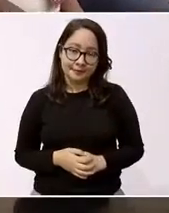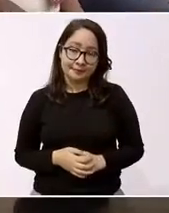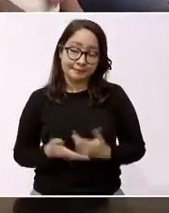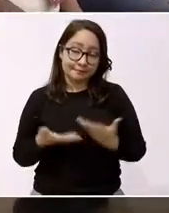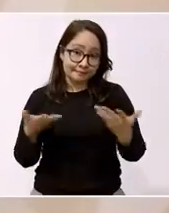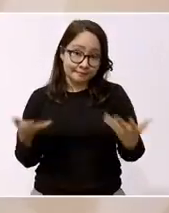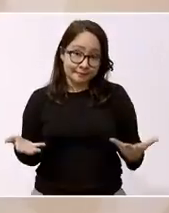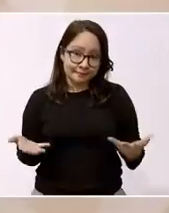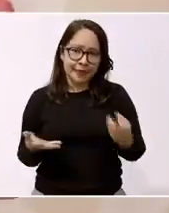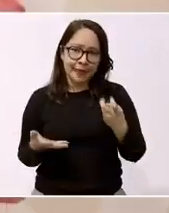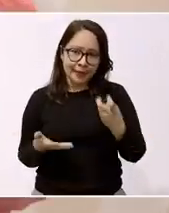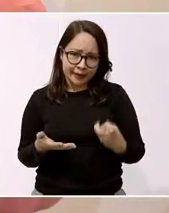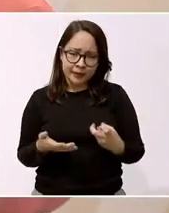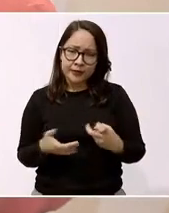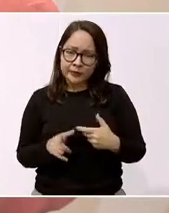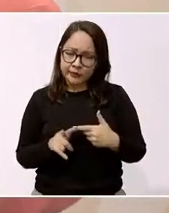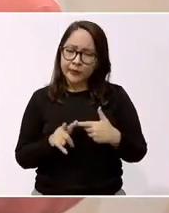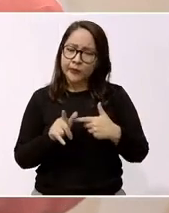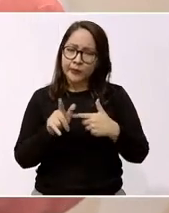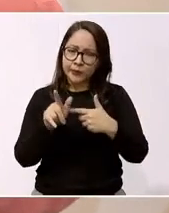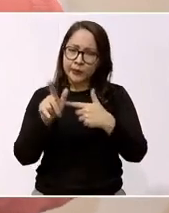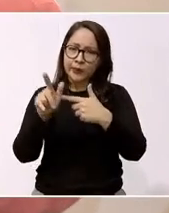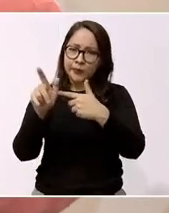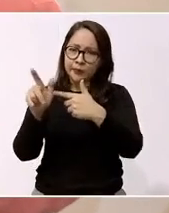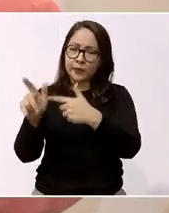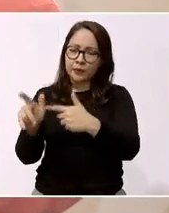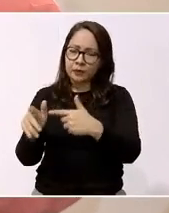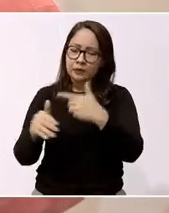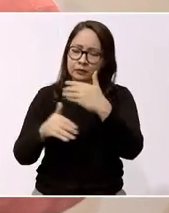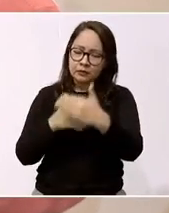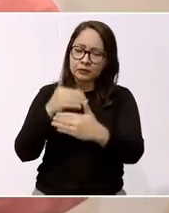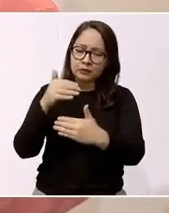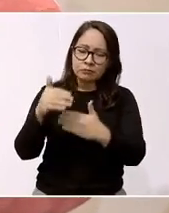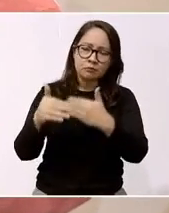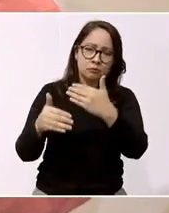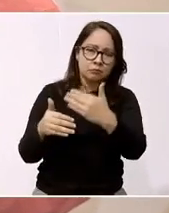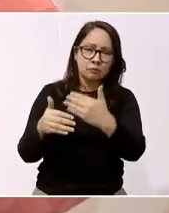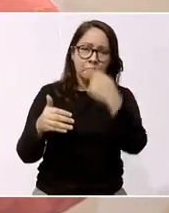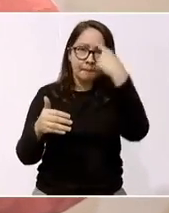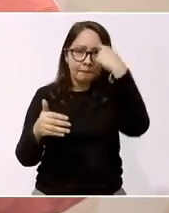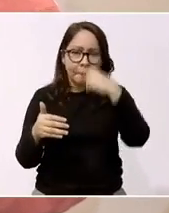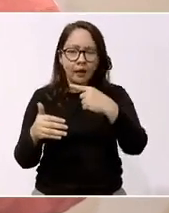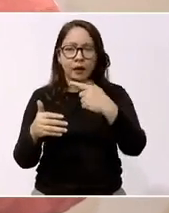Entonces esto va a ayudar para que tengamos más